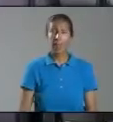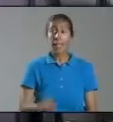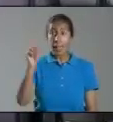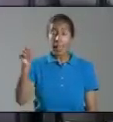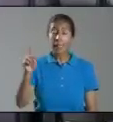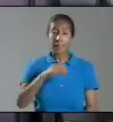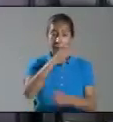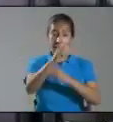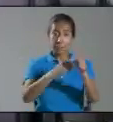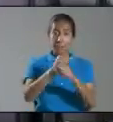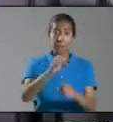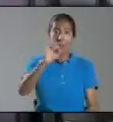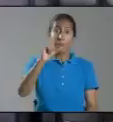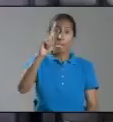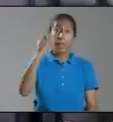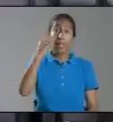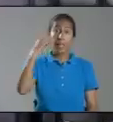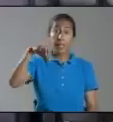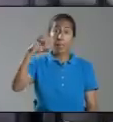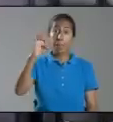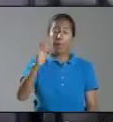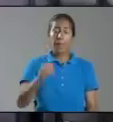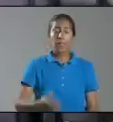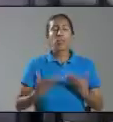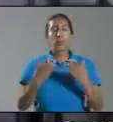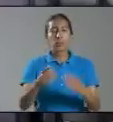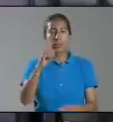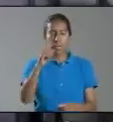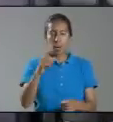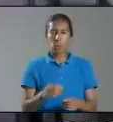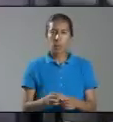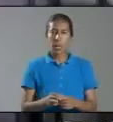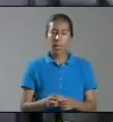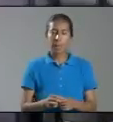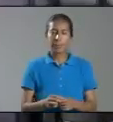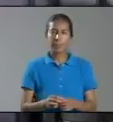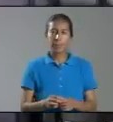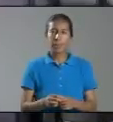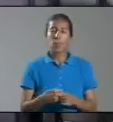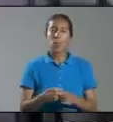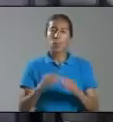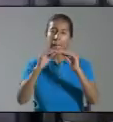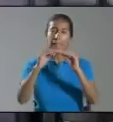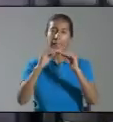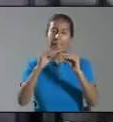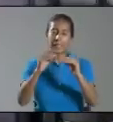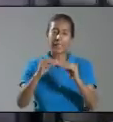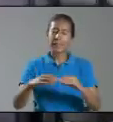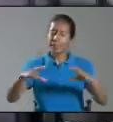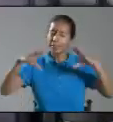ese Felipe nos da una lección tremenda. Y recuérdese, camino de la vida.